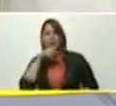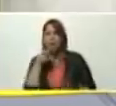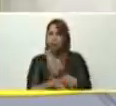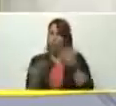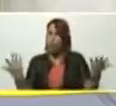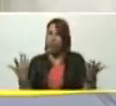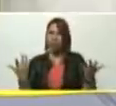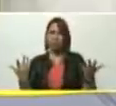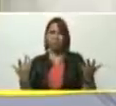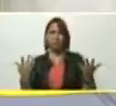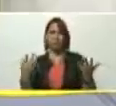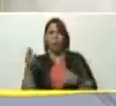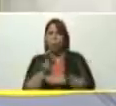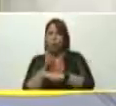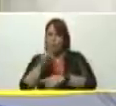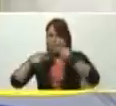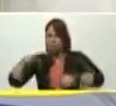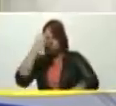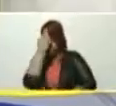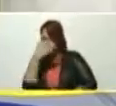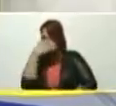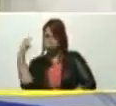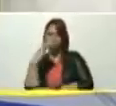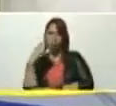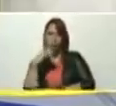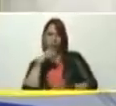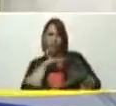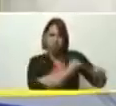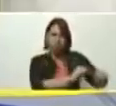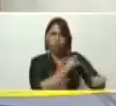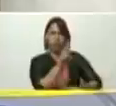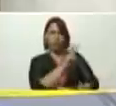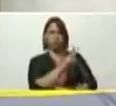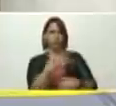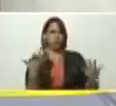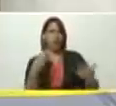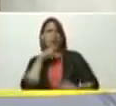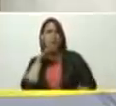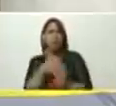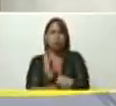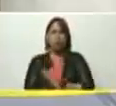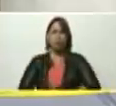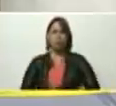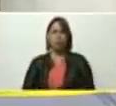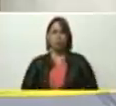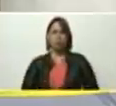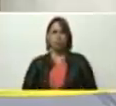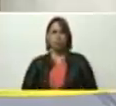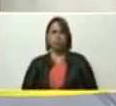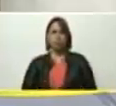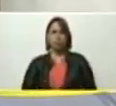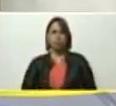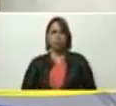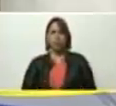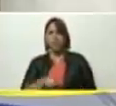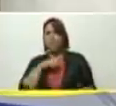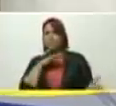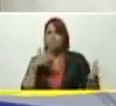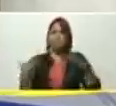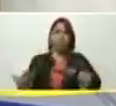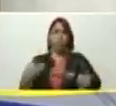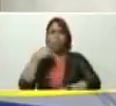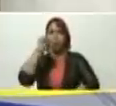de utilizar mercenarios desde Colombia para invadir Venezuela. Hablaron de asesinar a Nicolás Maduro y a